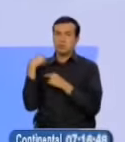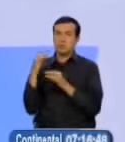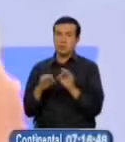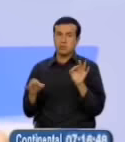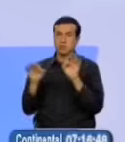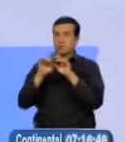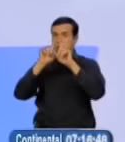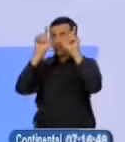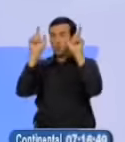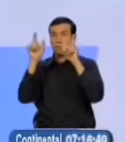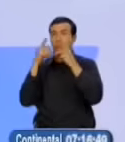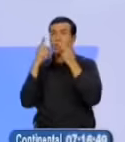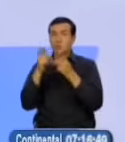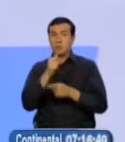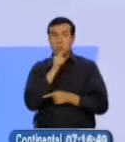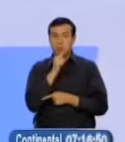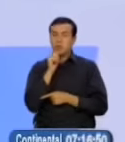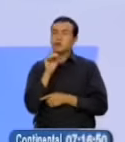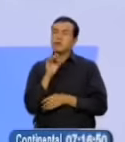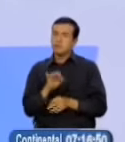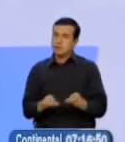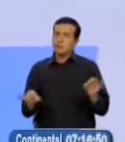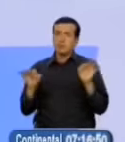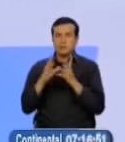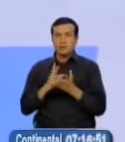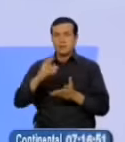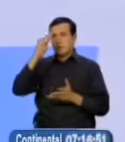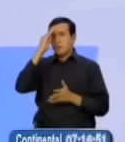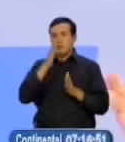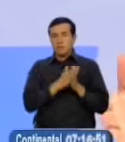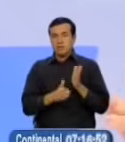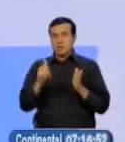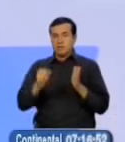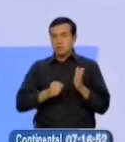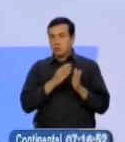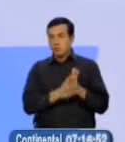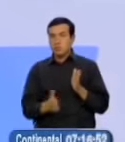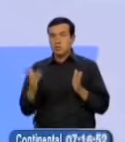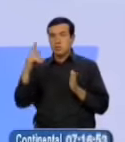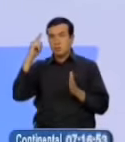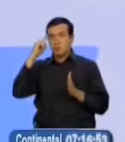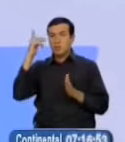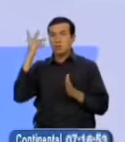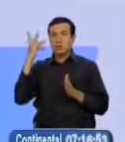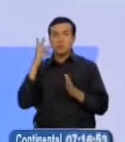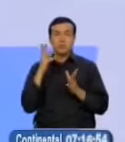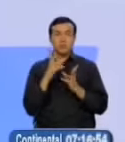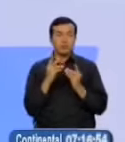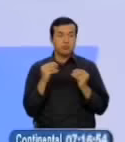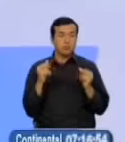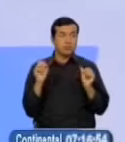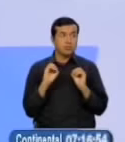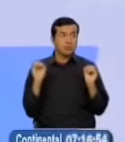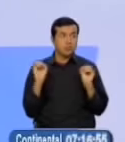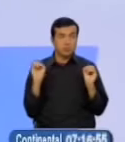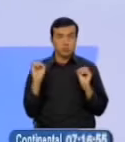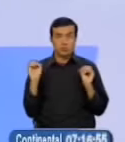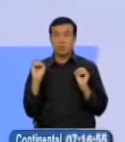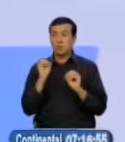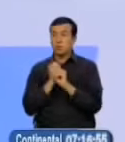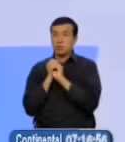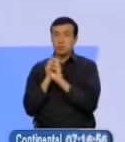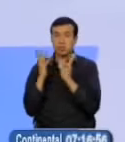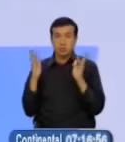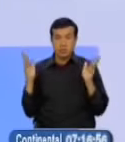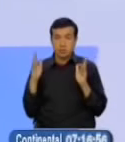entre el sector público y el sector privado debe ser la gran lección de esta década. Pasamos de un Estado casi inexistente, que estaba fuera de sus